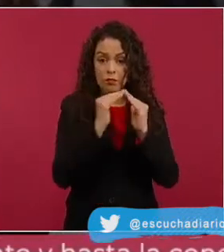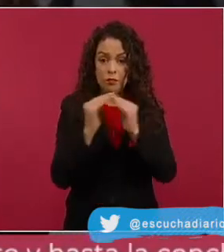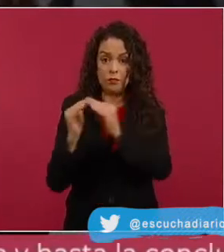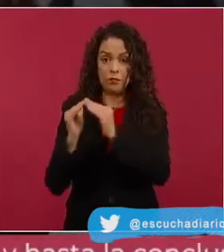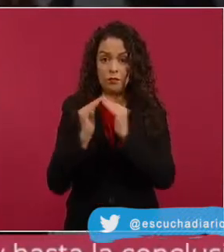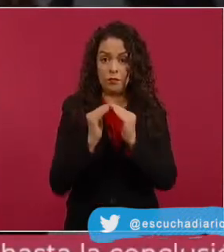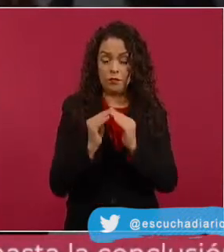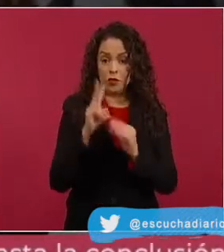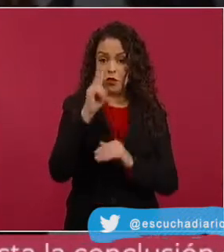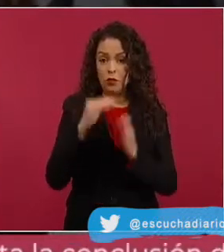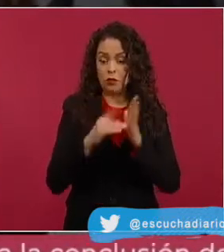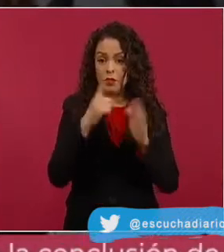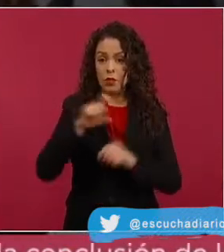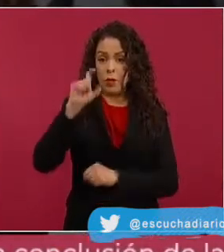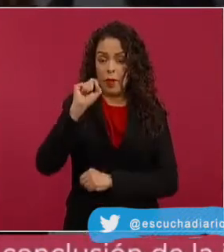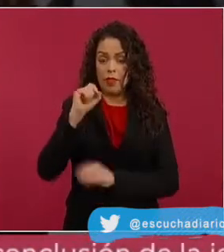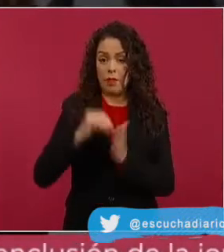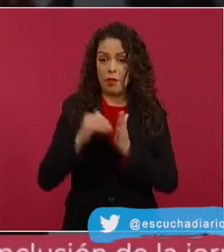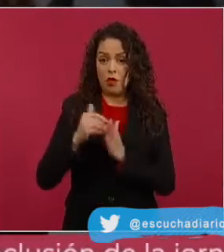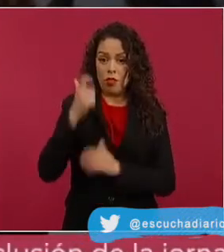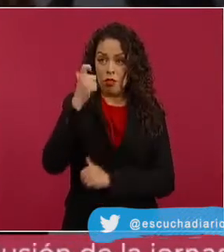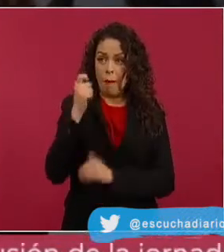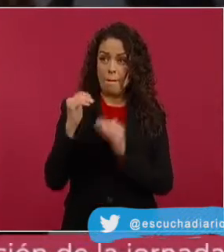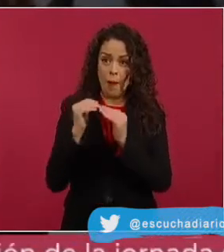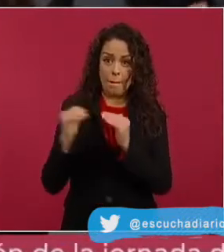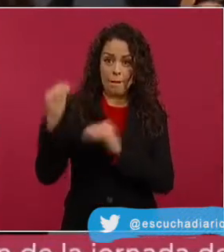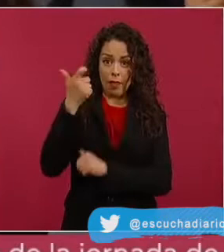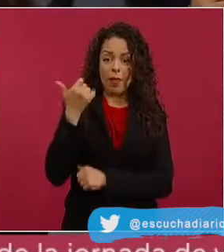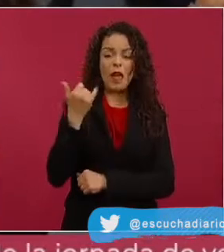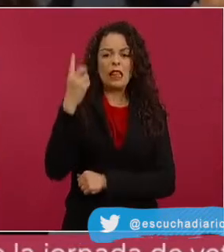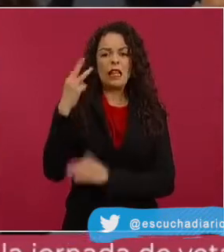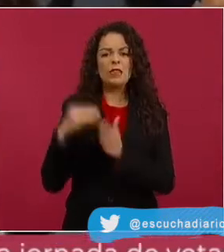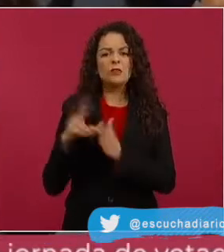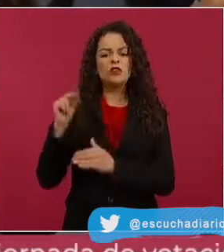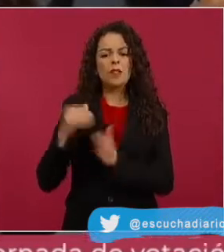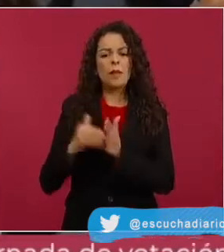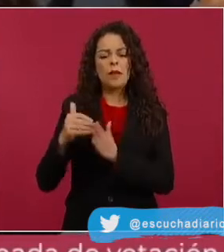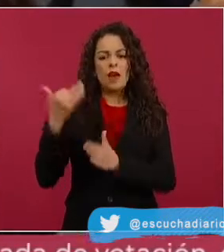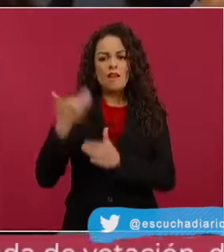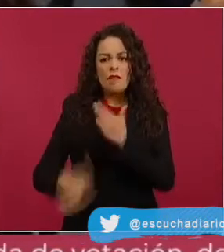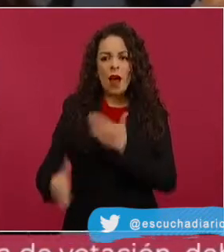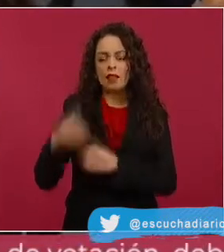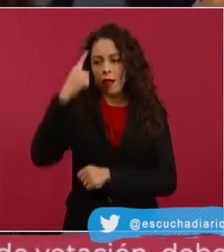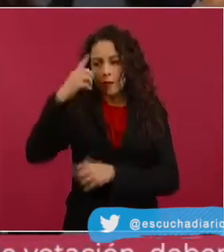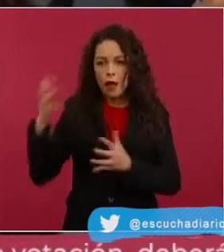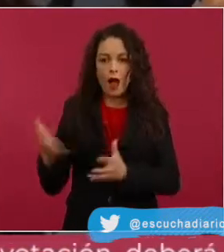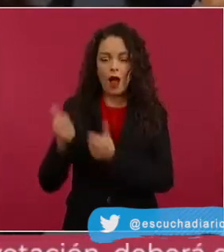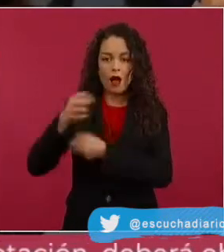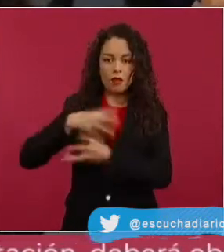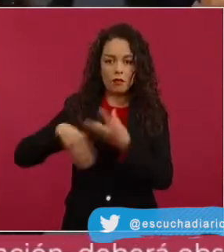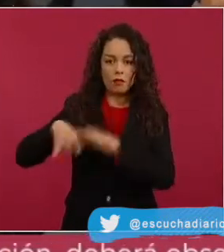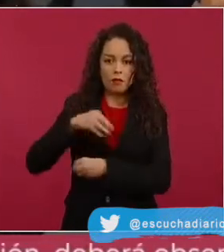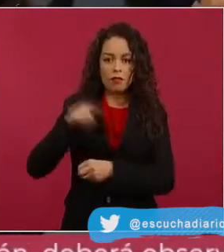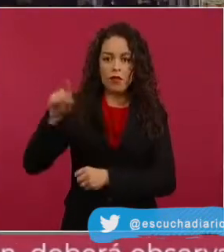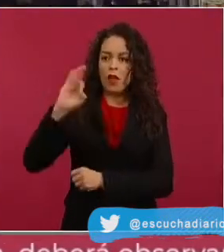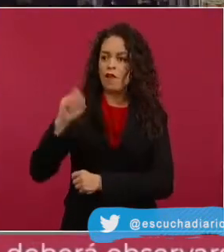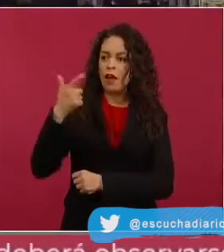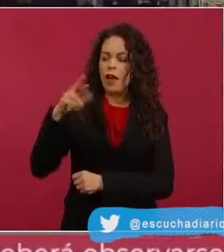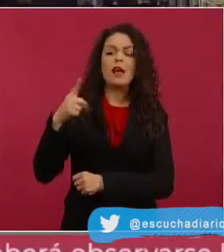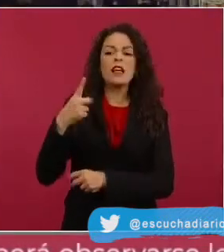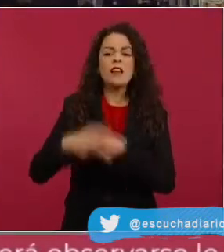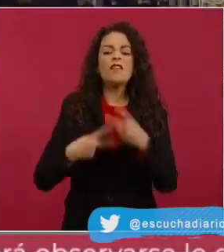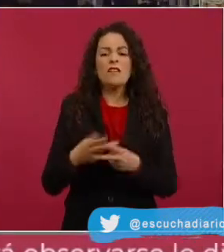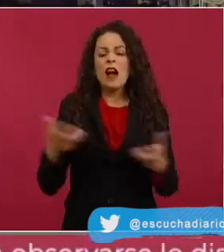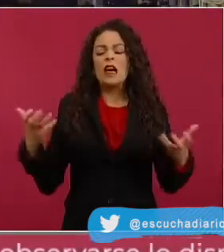La reforma eléctrica es posible gracias a que cuando Peña Nieto estaba por entregar el petróleo, el equipo de transición del entonces